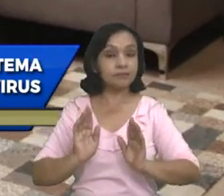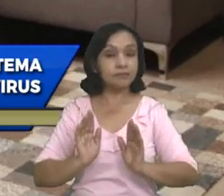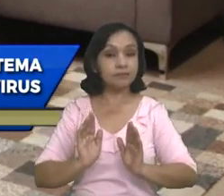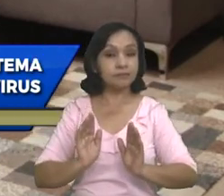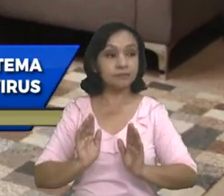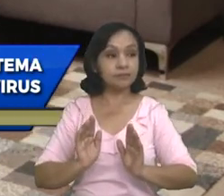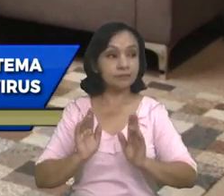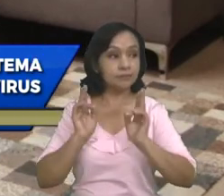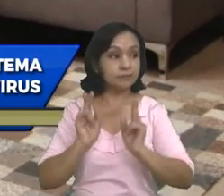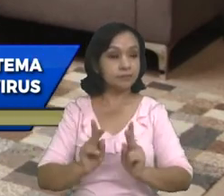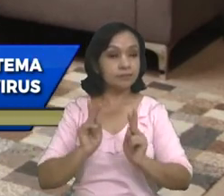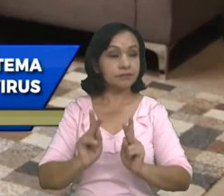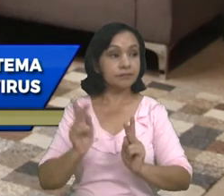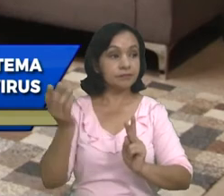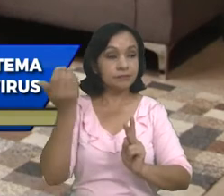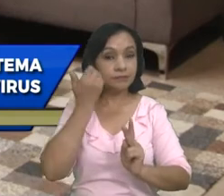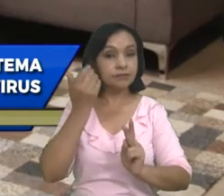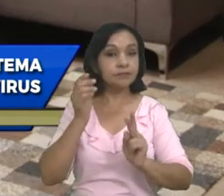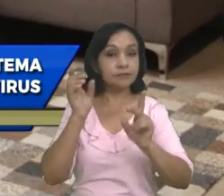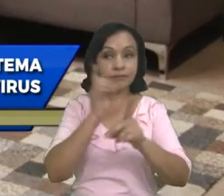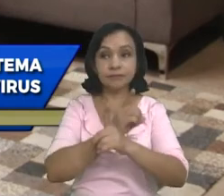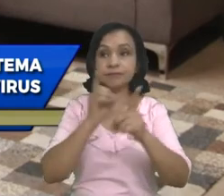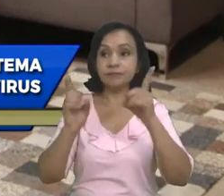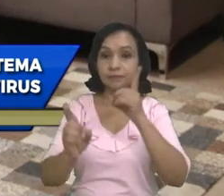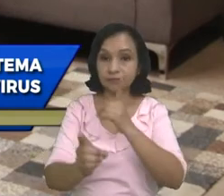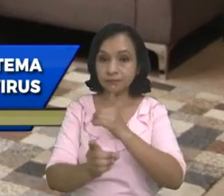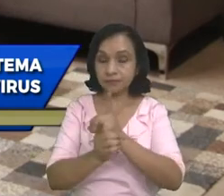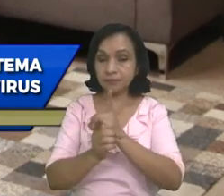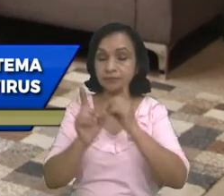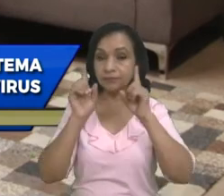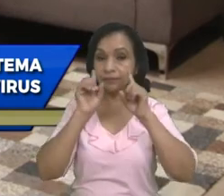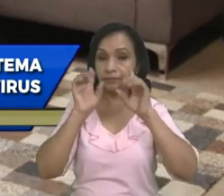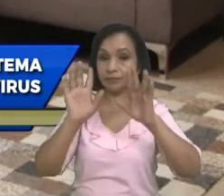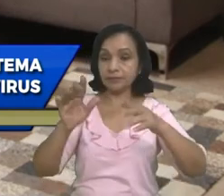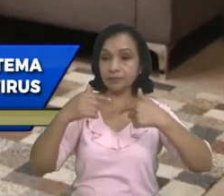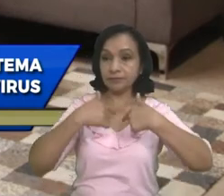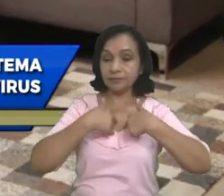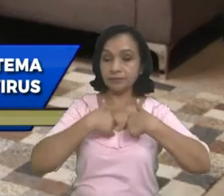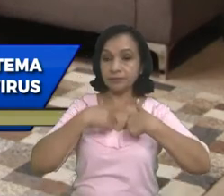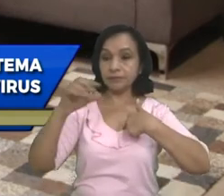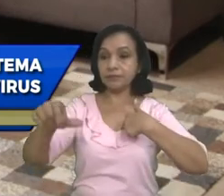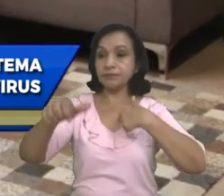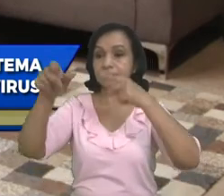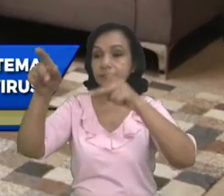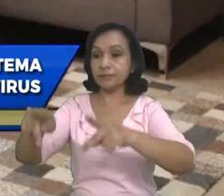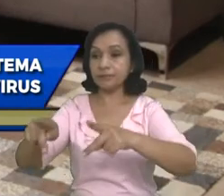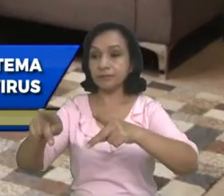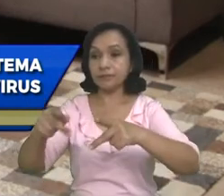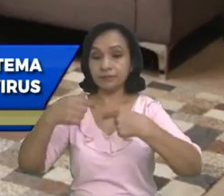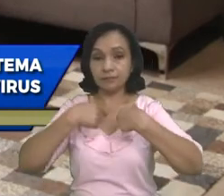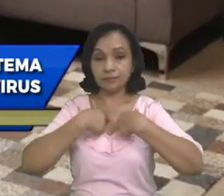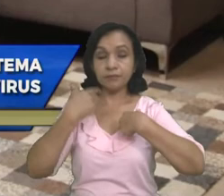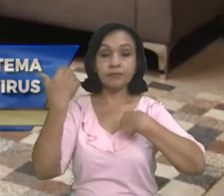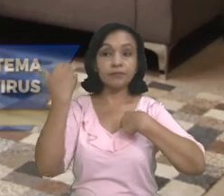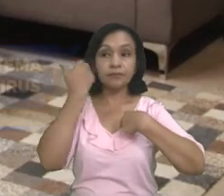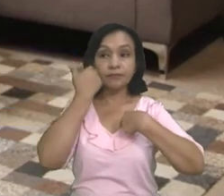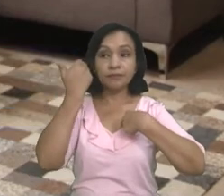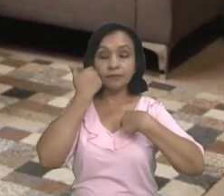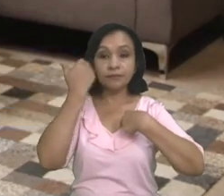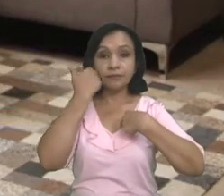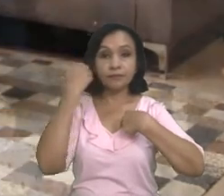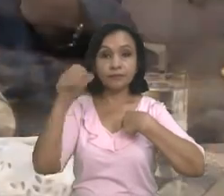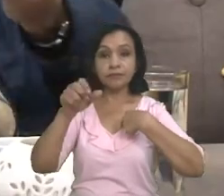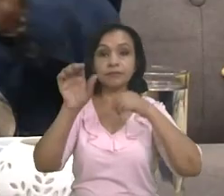esta persona cuando él tiene la persona tiene que cuidarse y cuidar a los demás si estoy enfermo para que voy a exponer